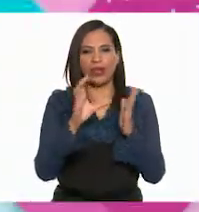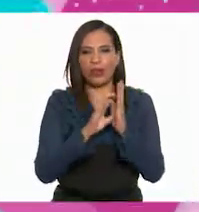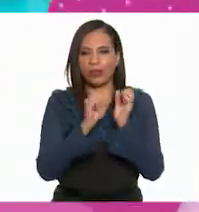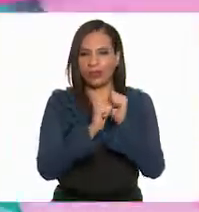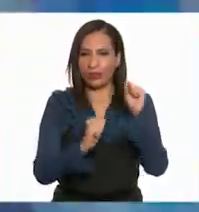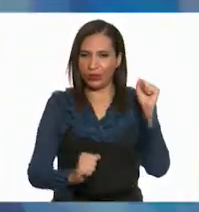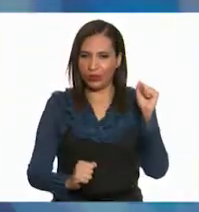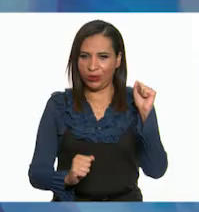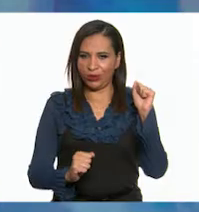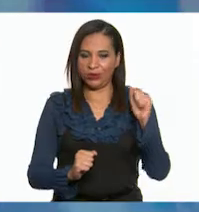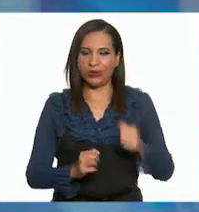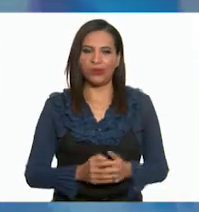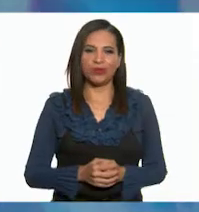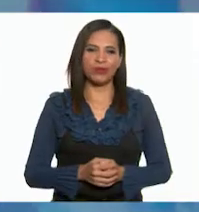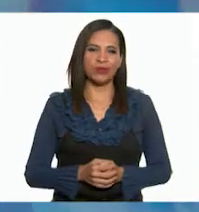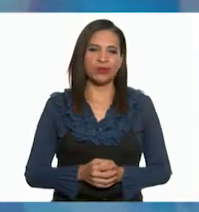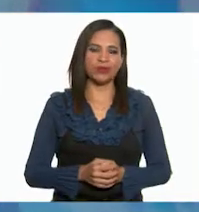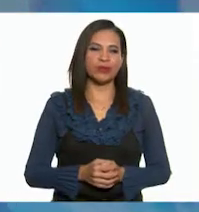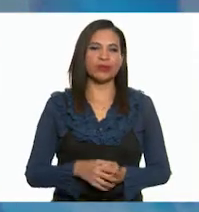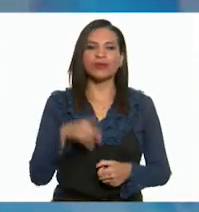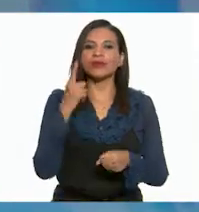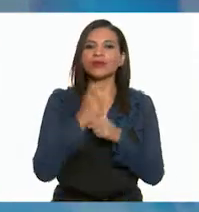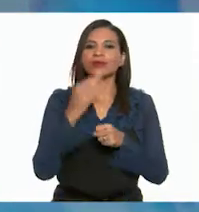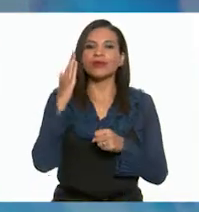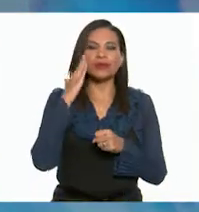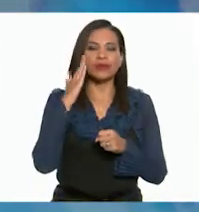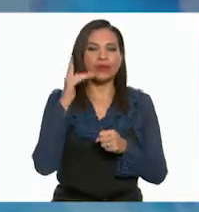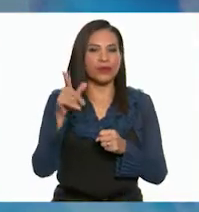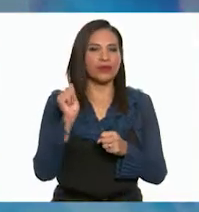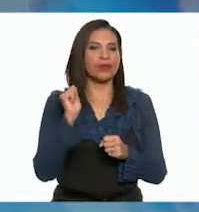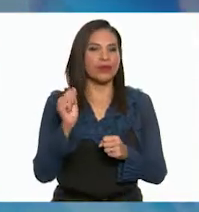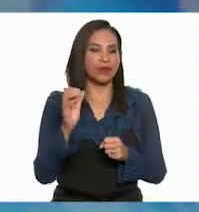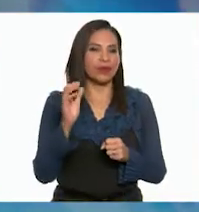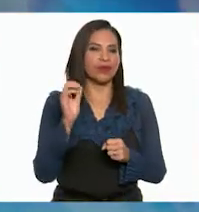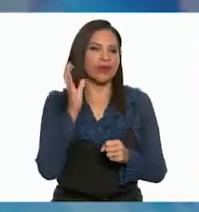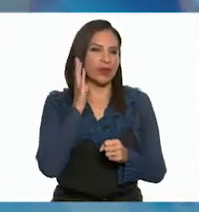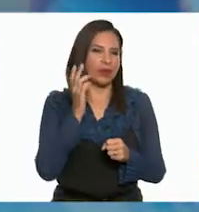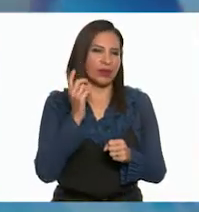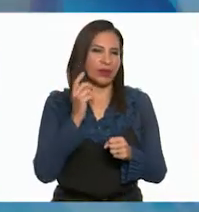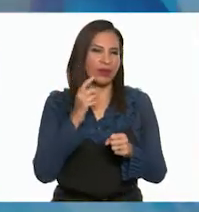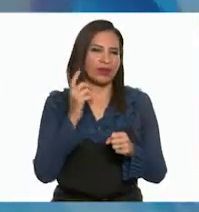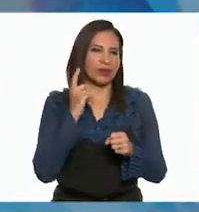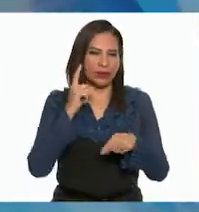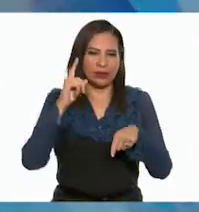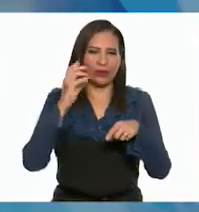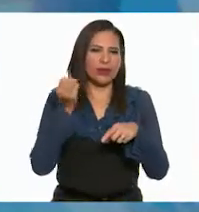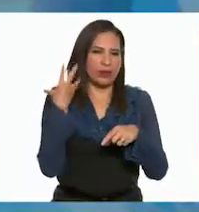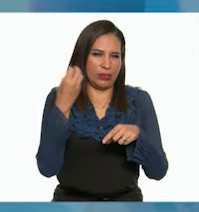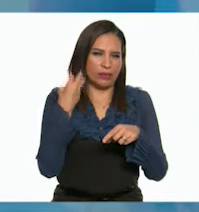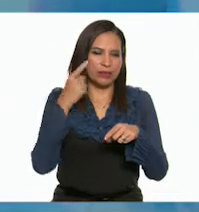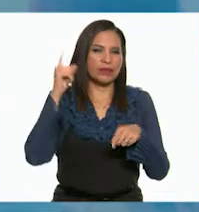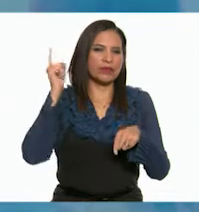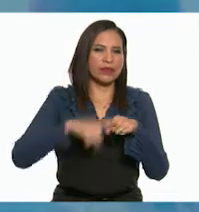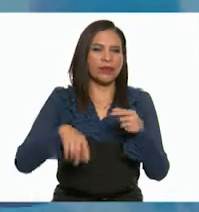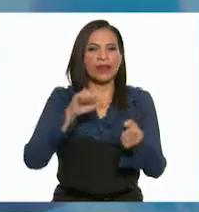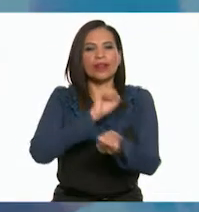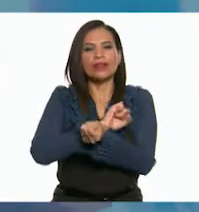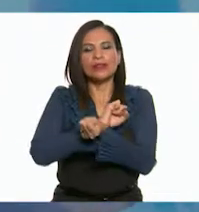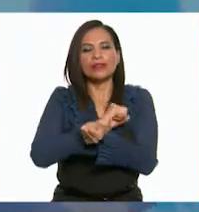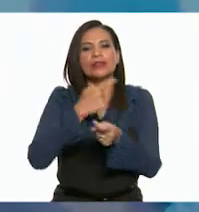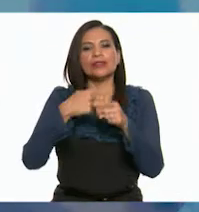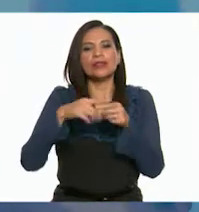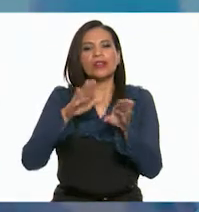constitución. En principio, el Congreso abolió la esclavitud, la distinción de